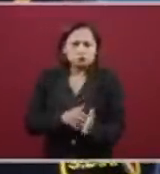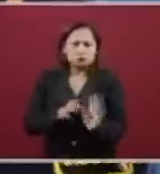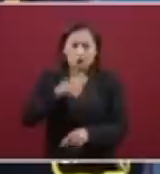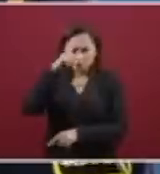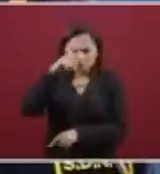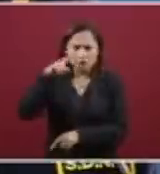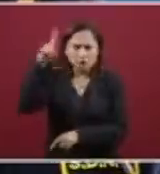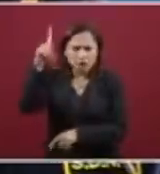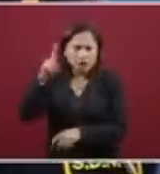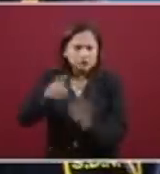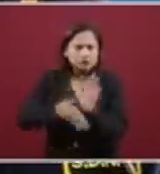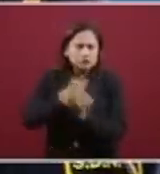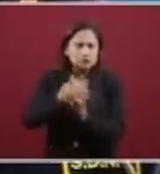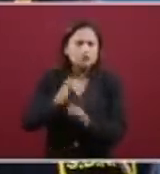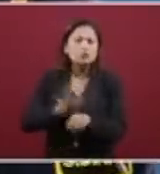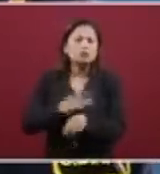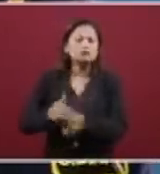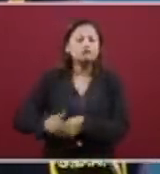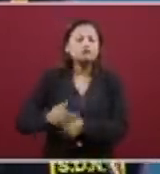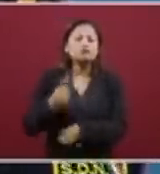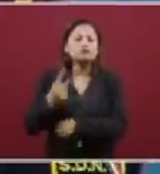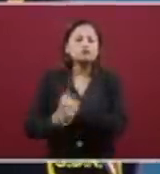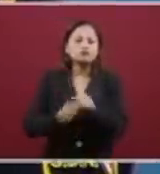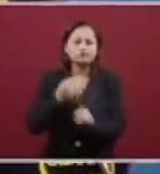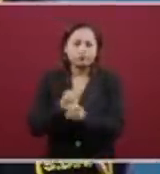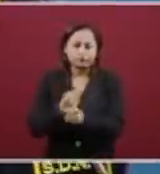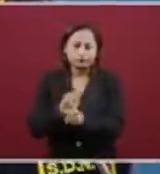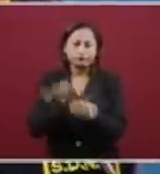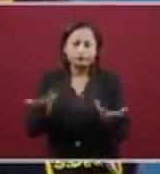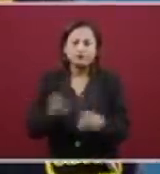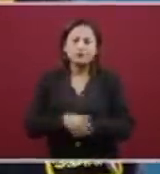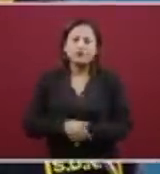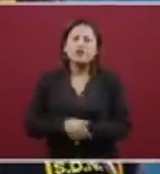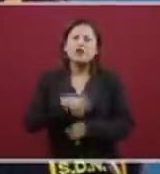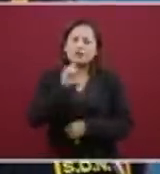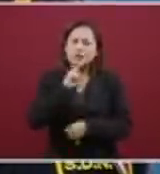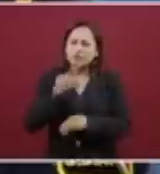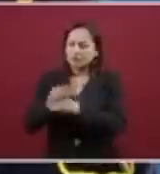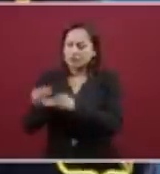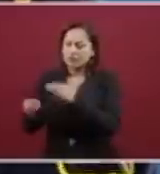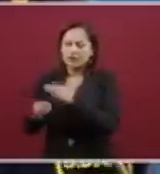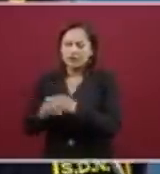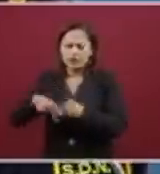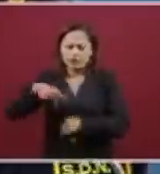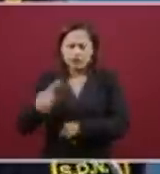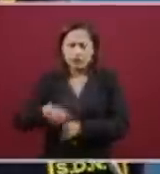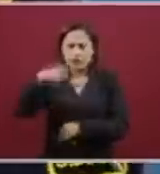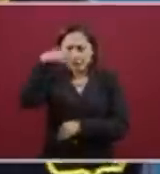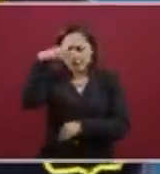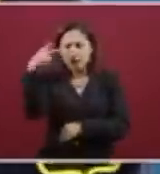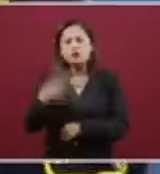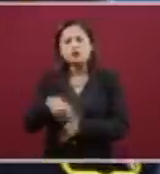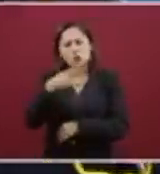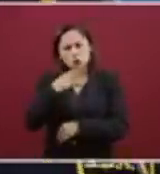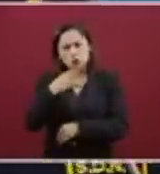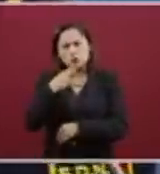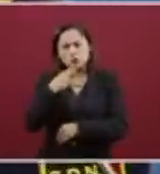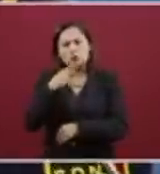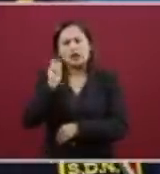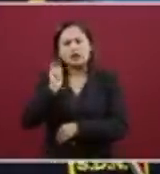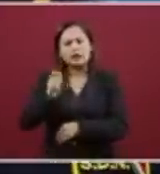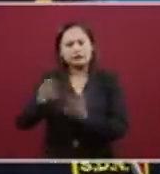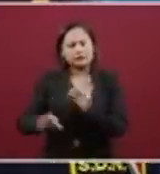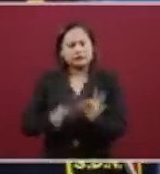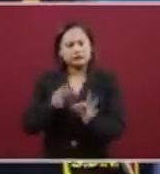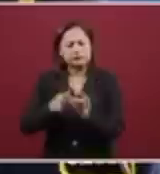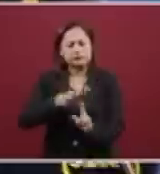es una propuesta arquitectónica en base a la decisión de material mexicanos que representa un país por su ingenio